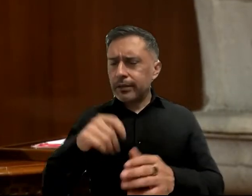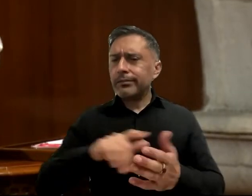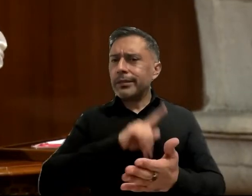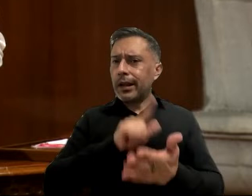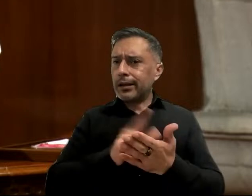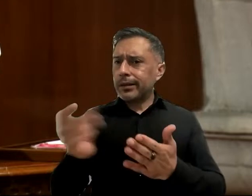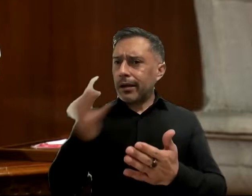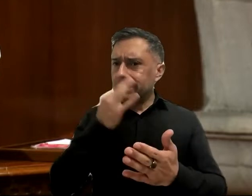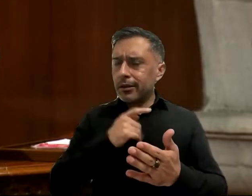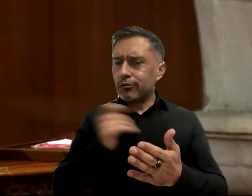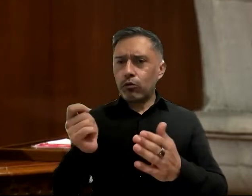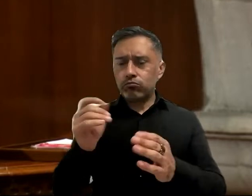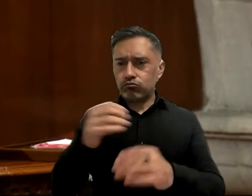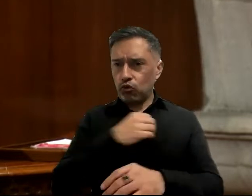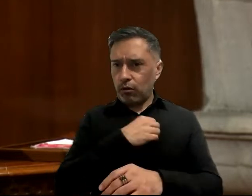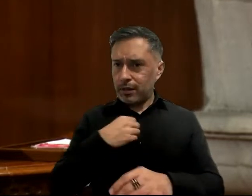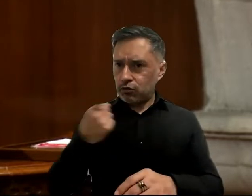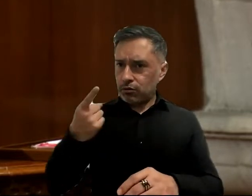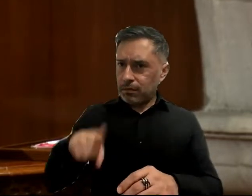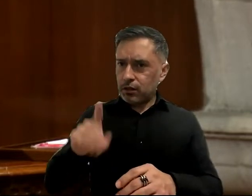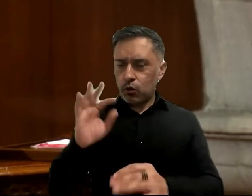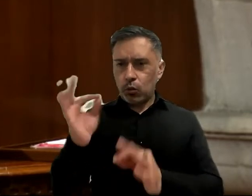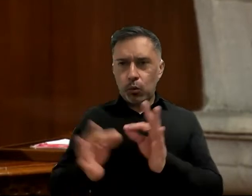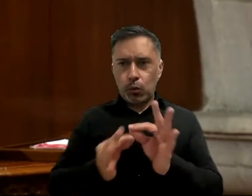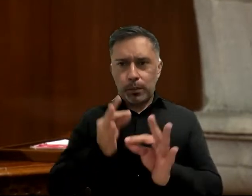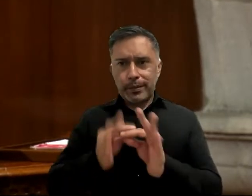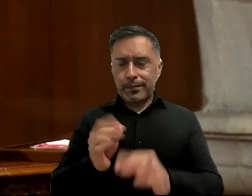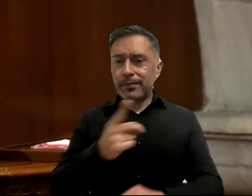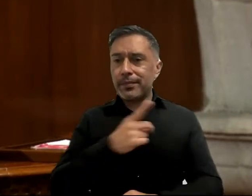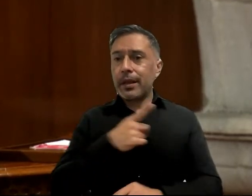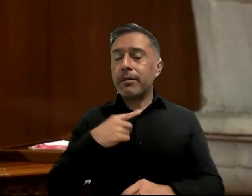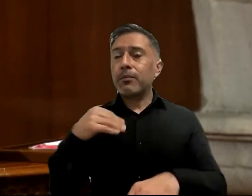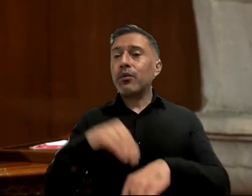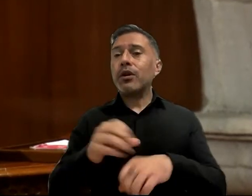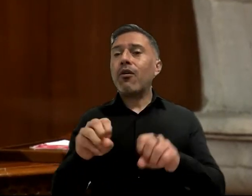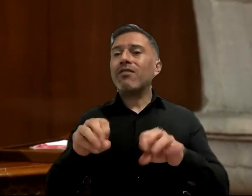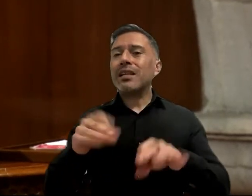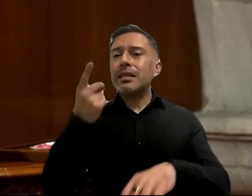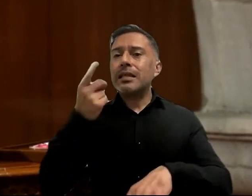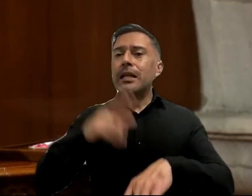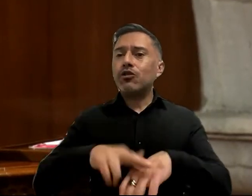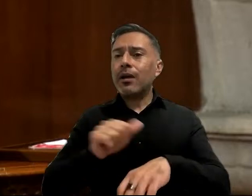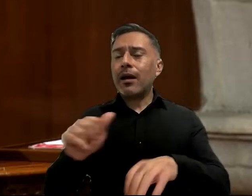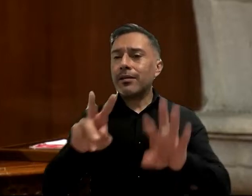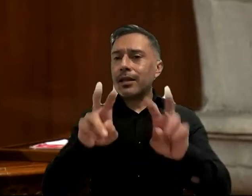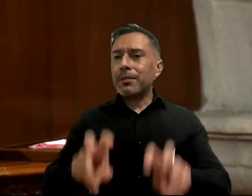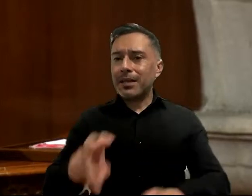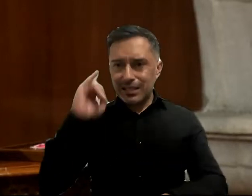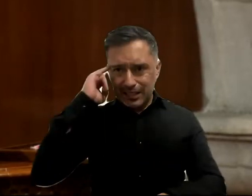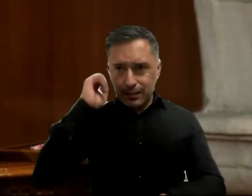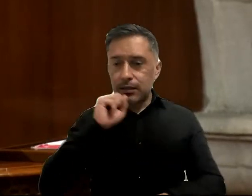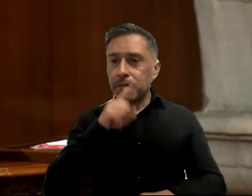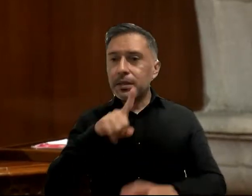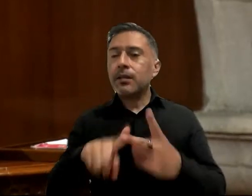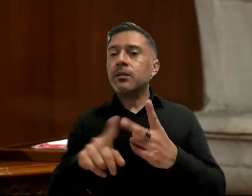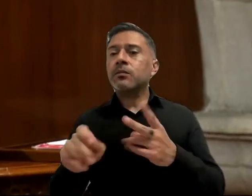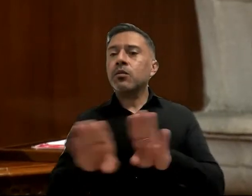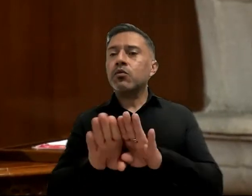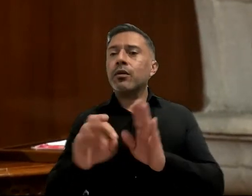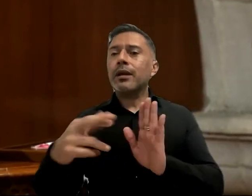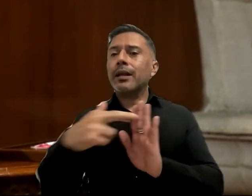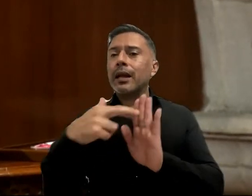el cumplimiento de la obligación de contar con una dirección de asuntos indígenas, asimismo sobre la expedición del